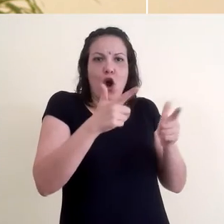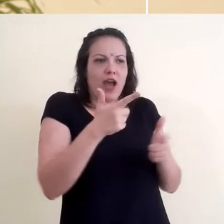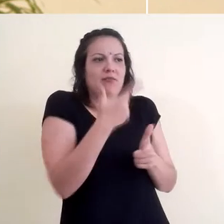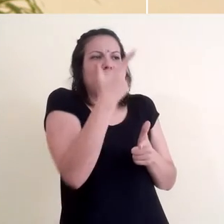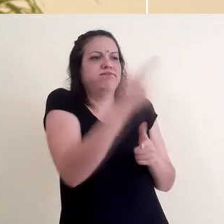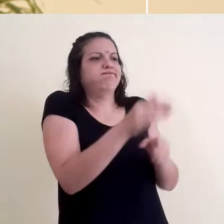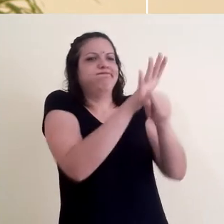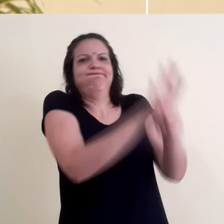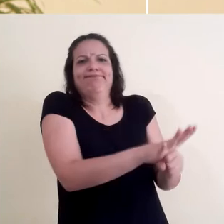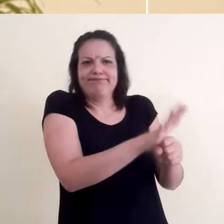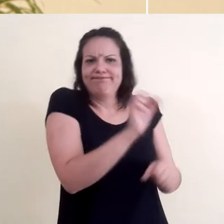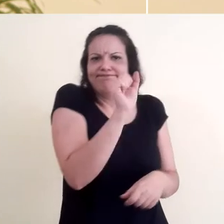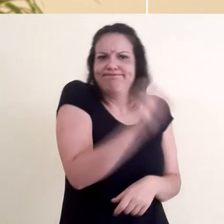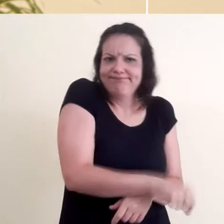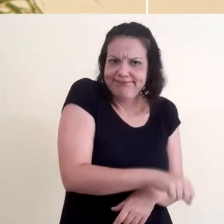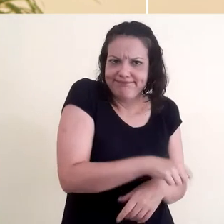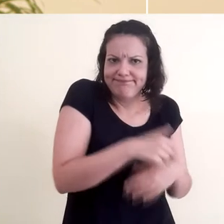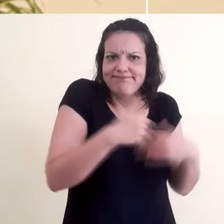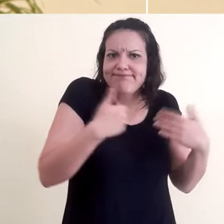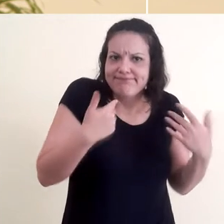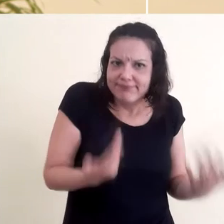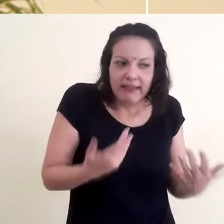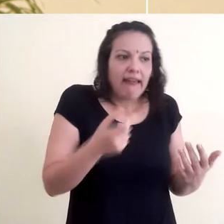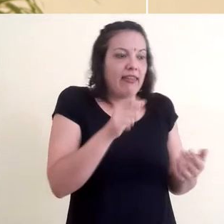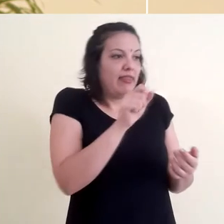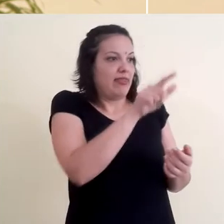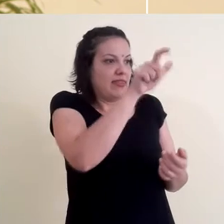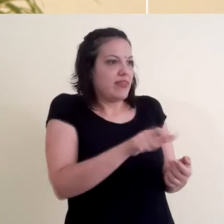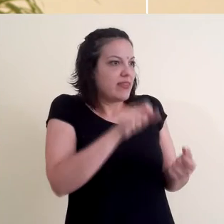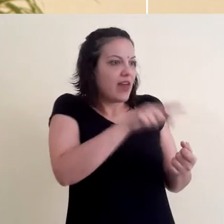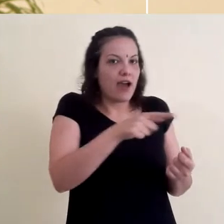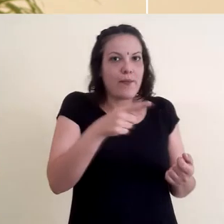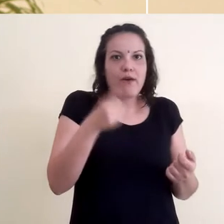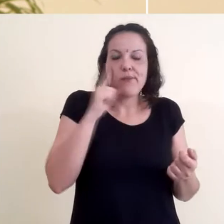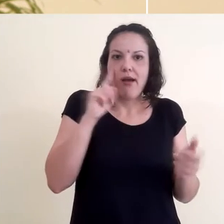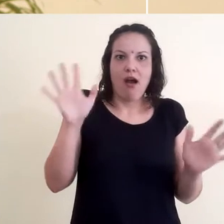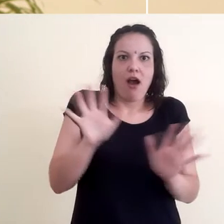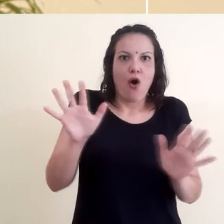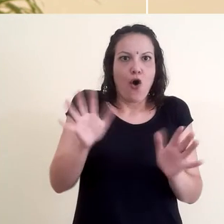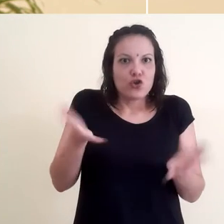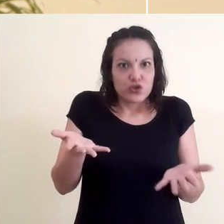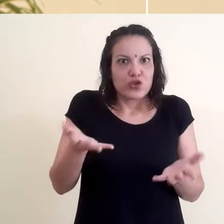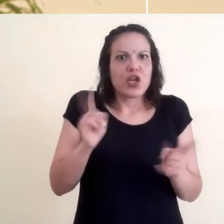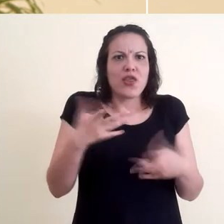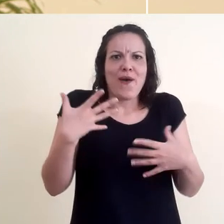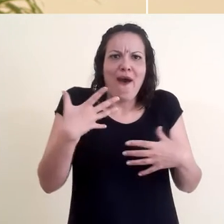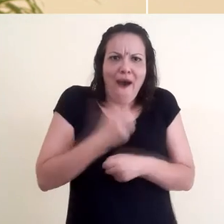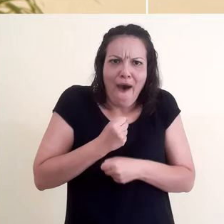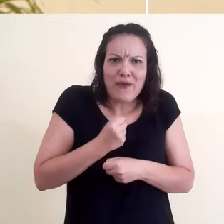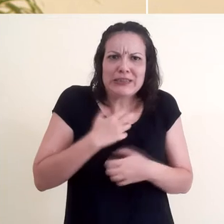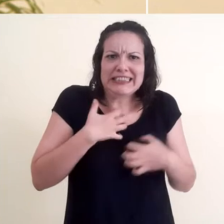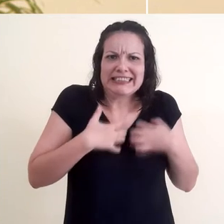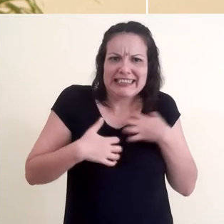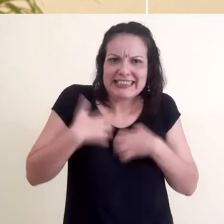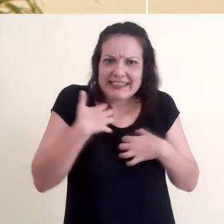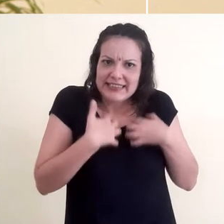como para que provoque un efecto de no solo de desconcierto, sino que de angustia y malestar, y eso